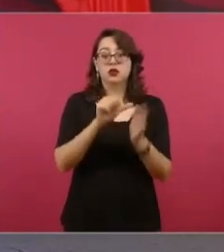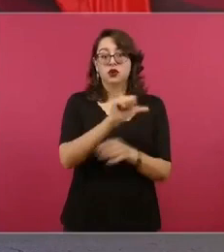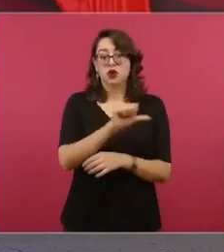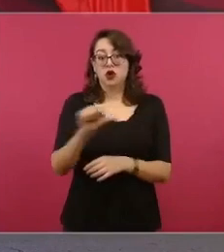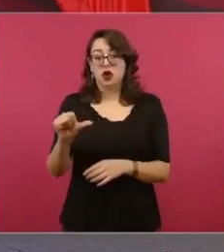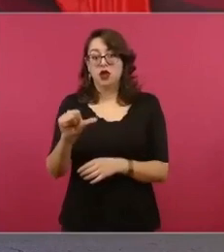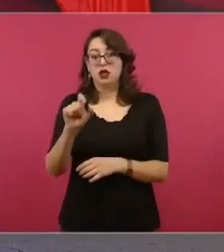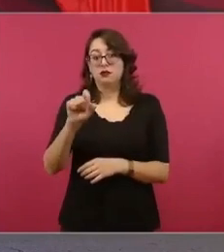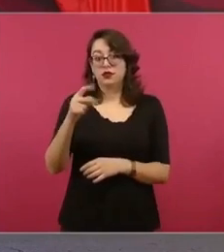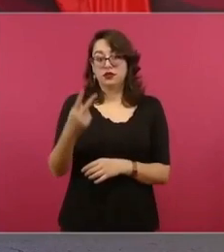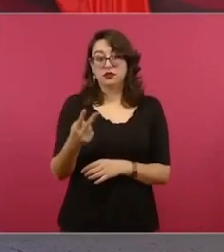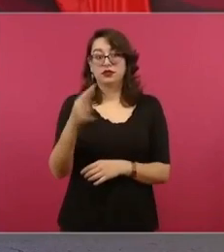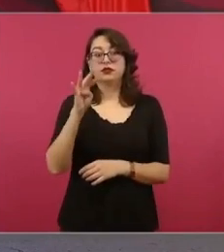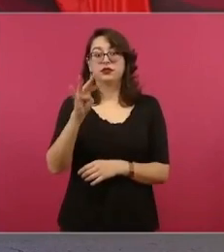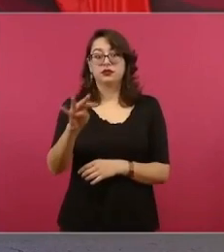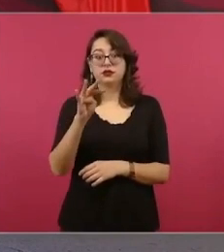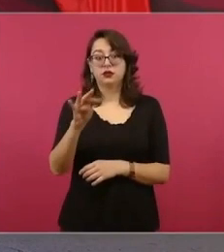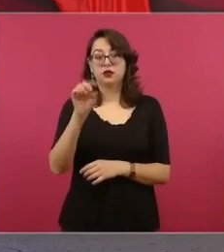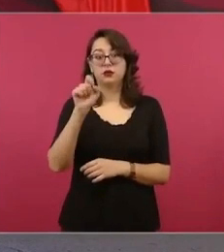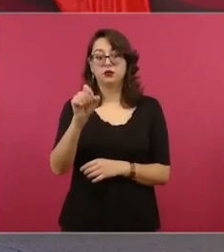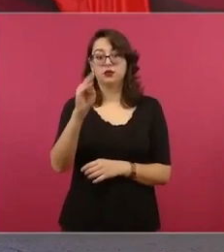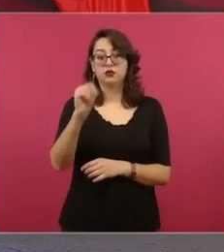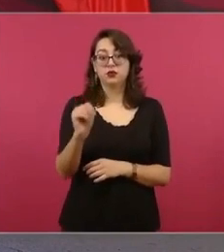de 19,9